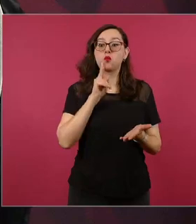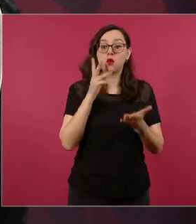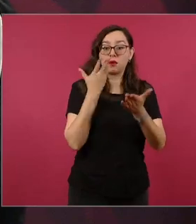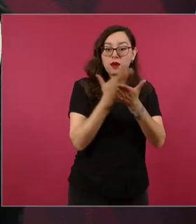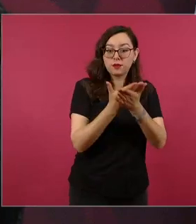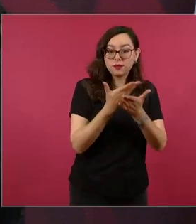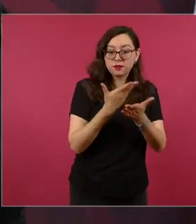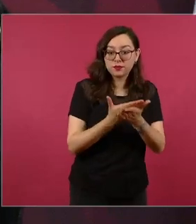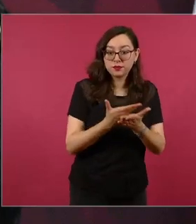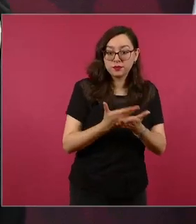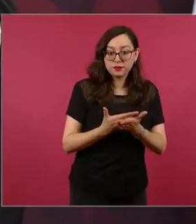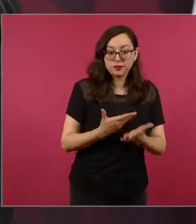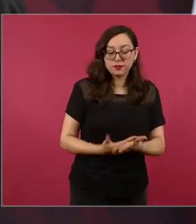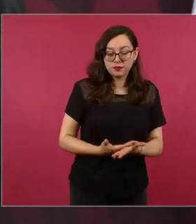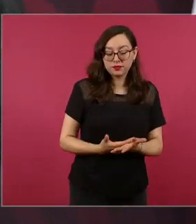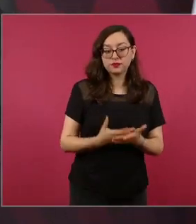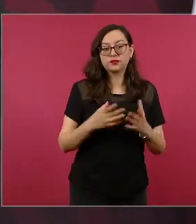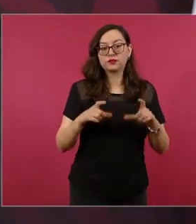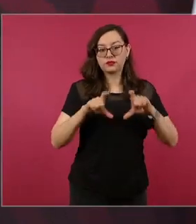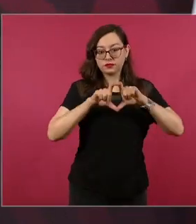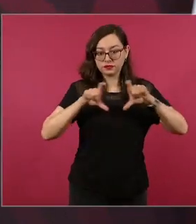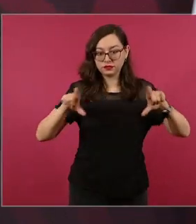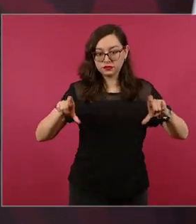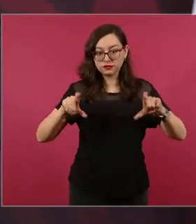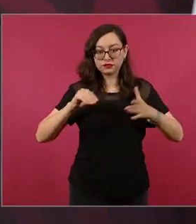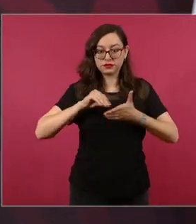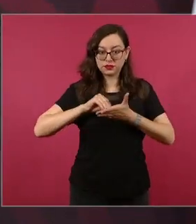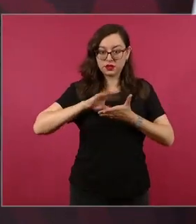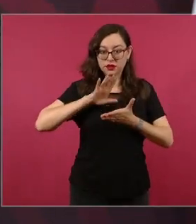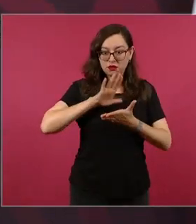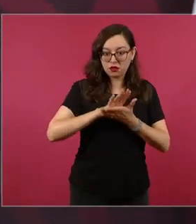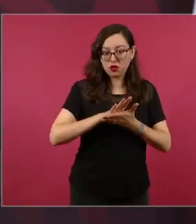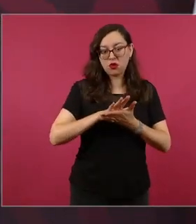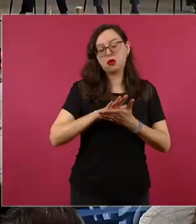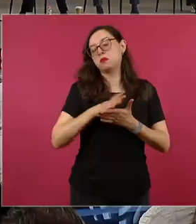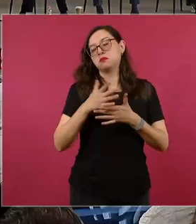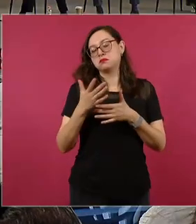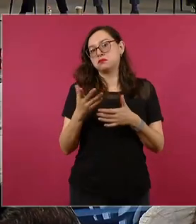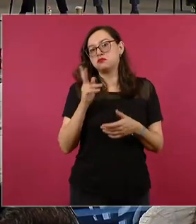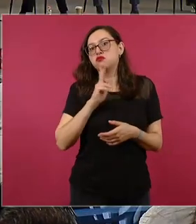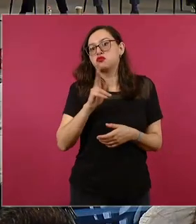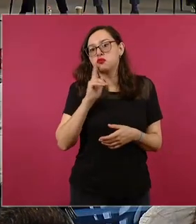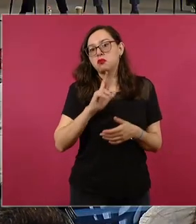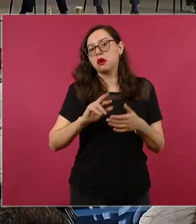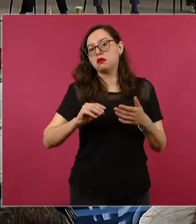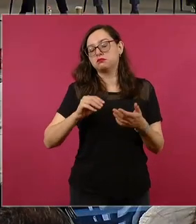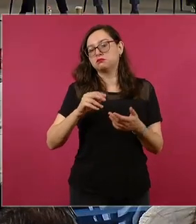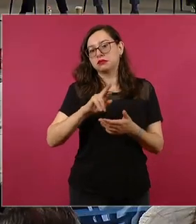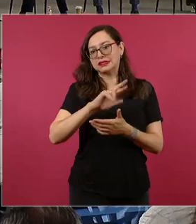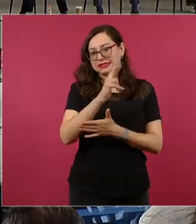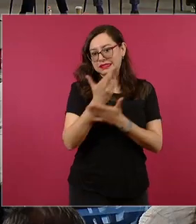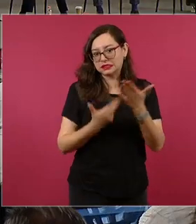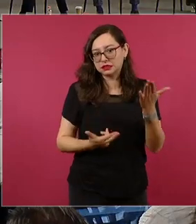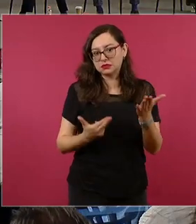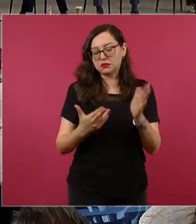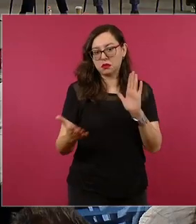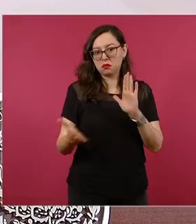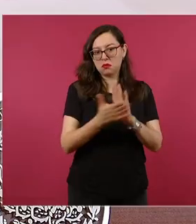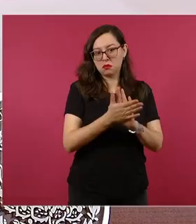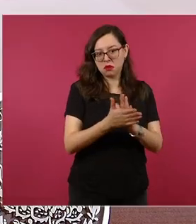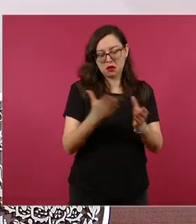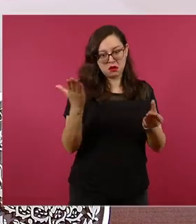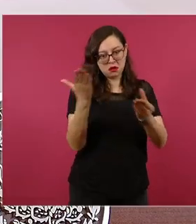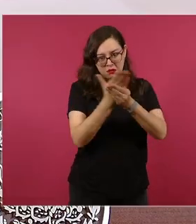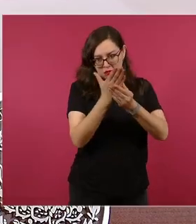cantidad, costo y demás, y un espacio también para poder anexar notas o recibos. Esto nos va a